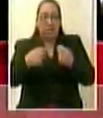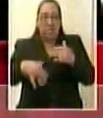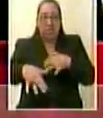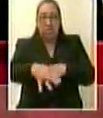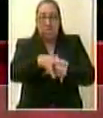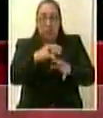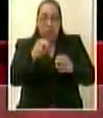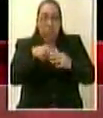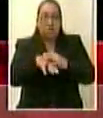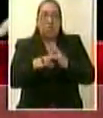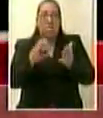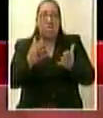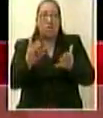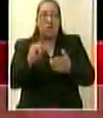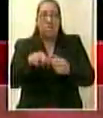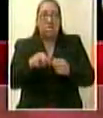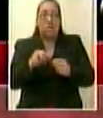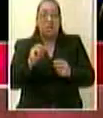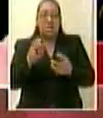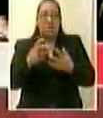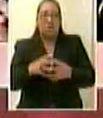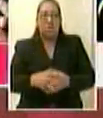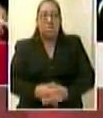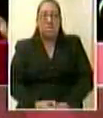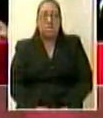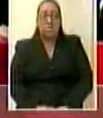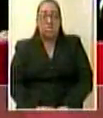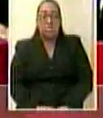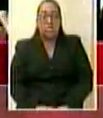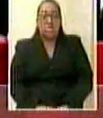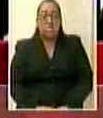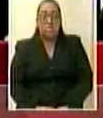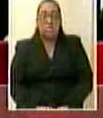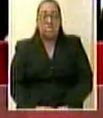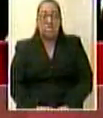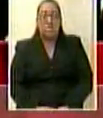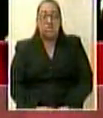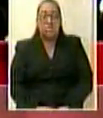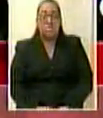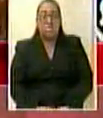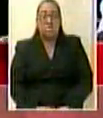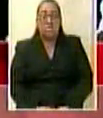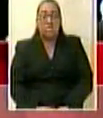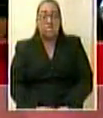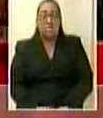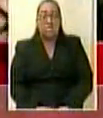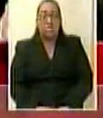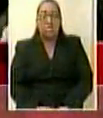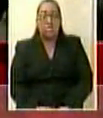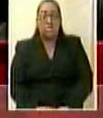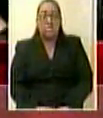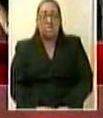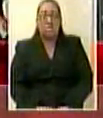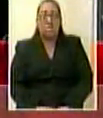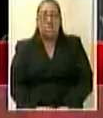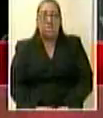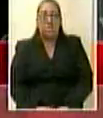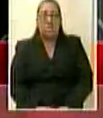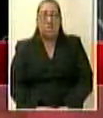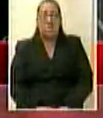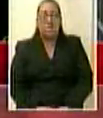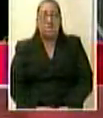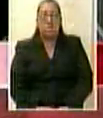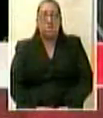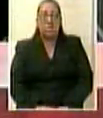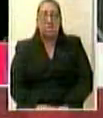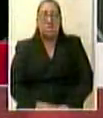inmuebles y el patrimonio de este centro educativo, con el objeto de recuperar estos bienes para ser